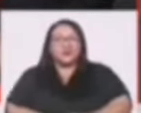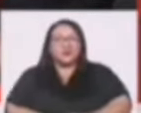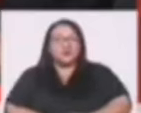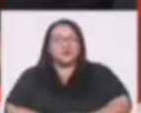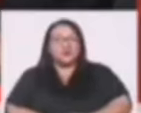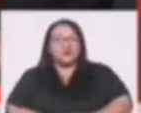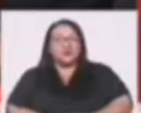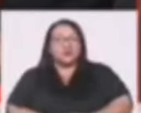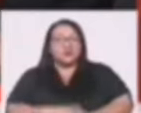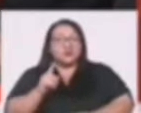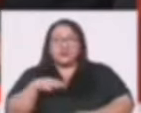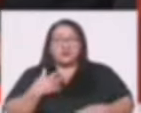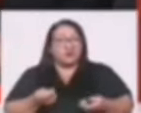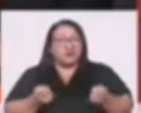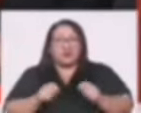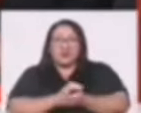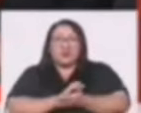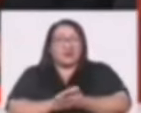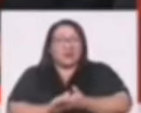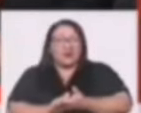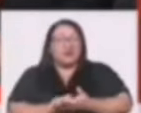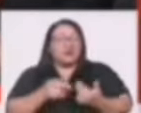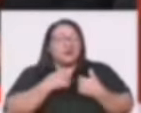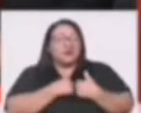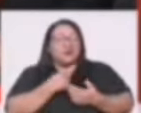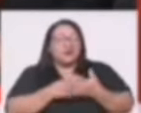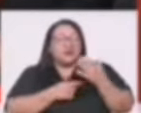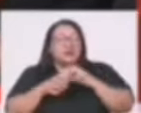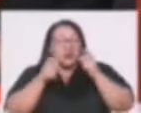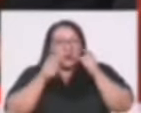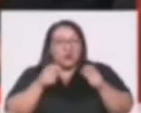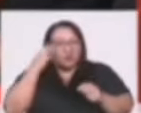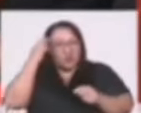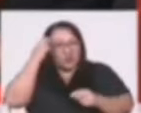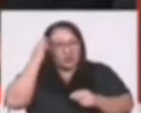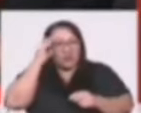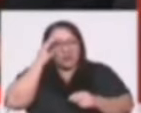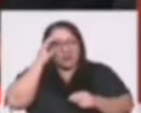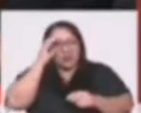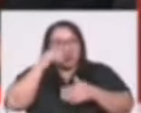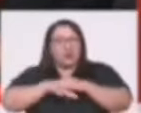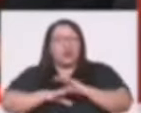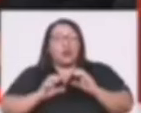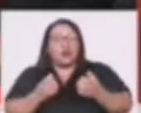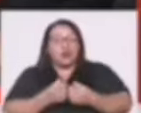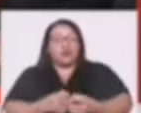acciones cautelares, no se puede paralizar ni recortar las facultades fiscalizadoras y control político del Poder Legislativo.